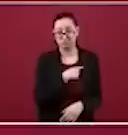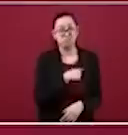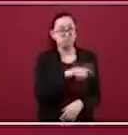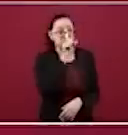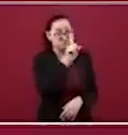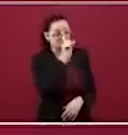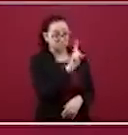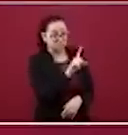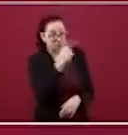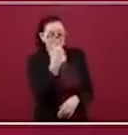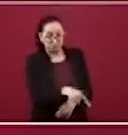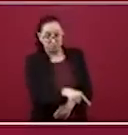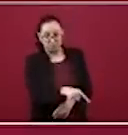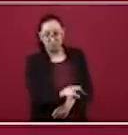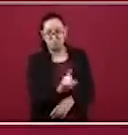recomendar nada